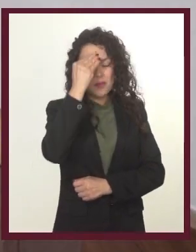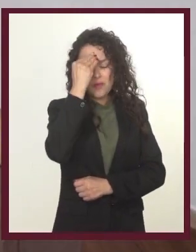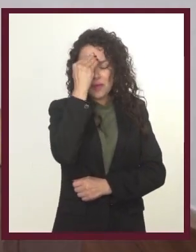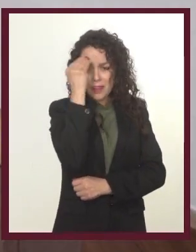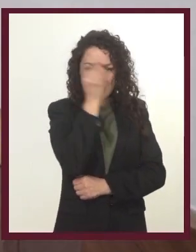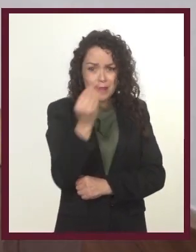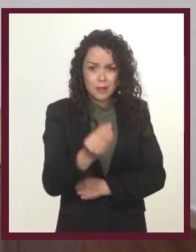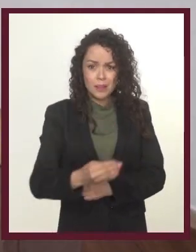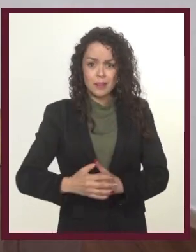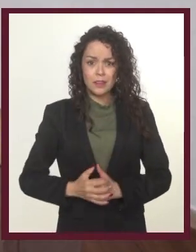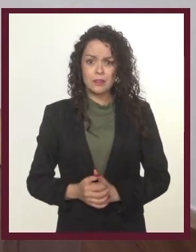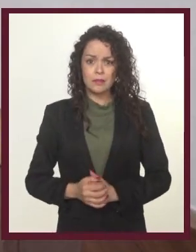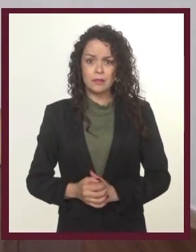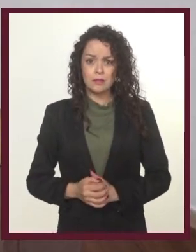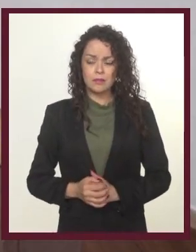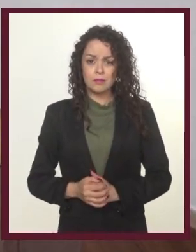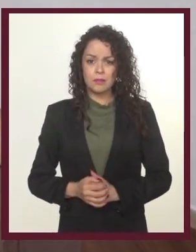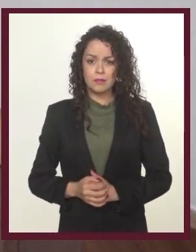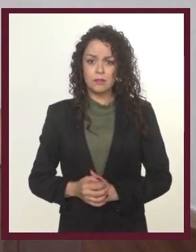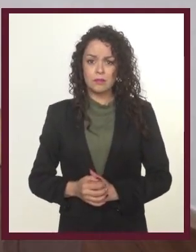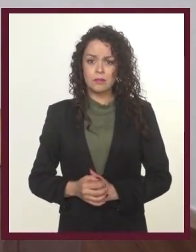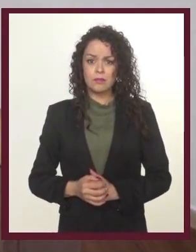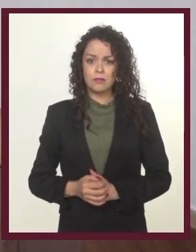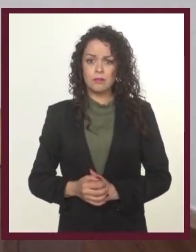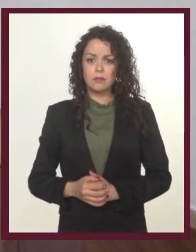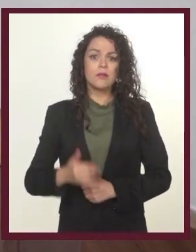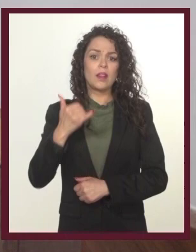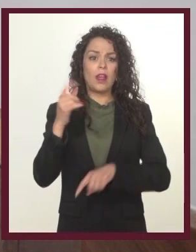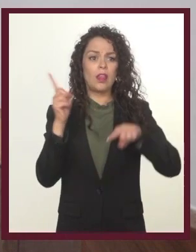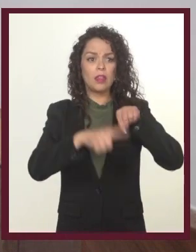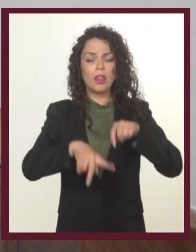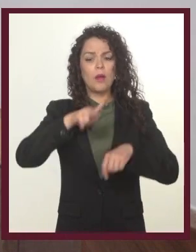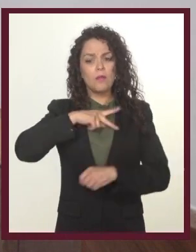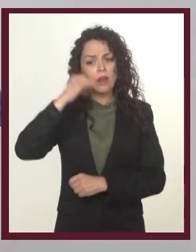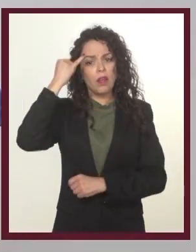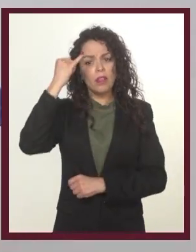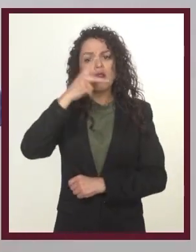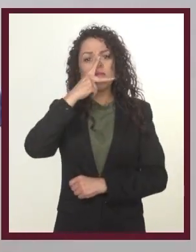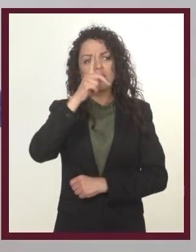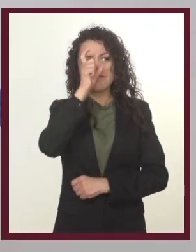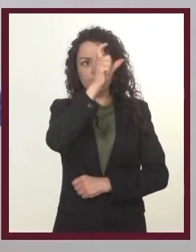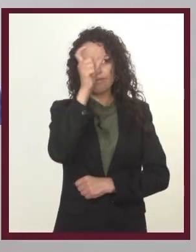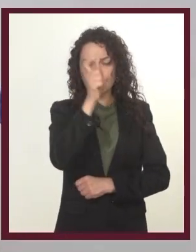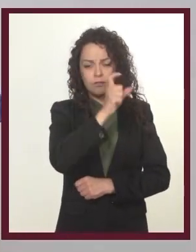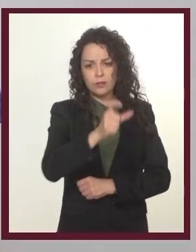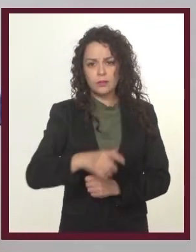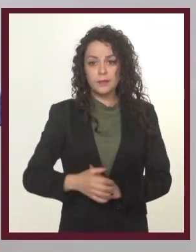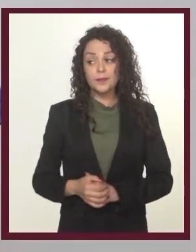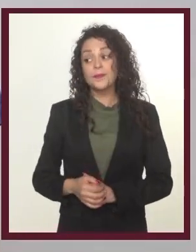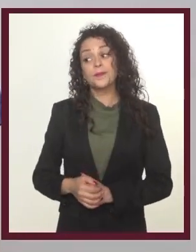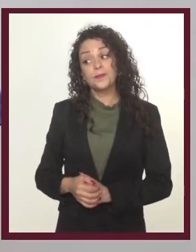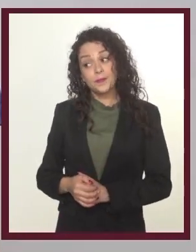ve horrible! Y dieron al traste con mi idea de las palabras. Ya veo.